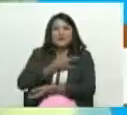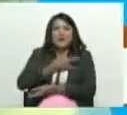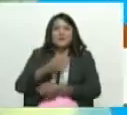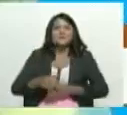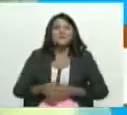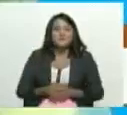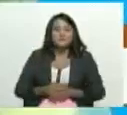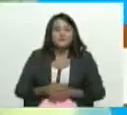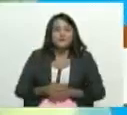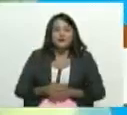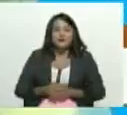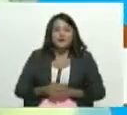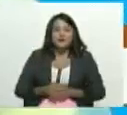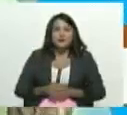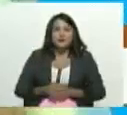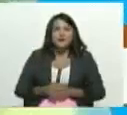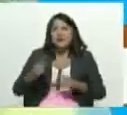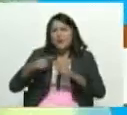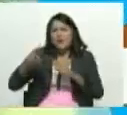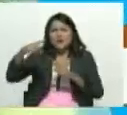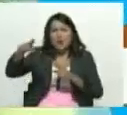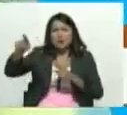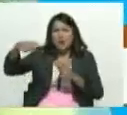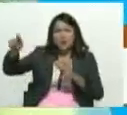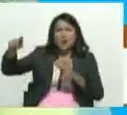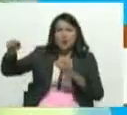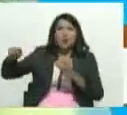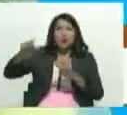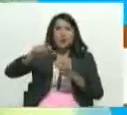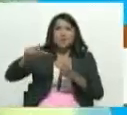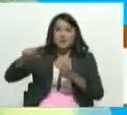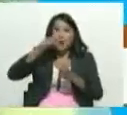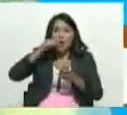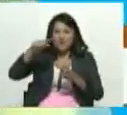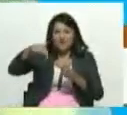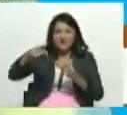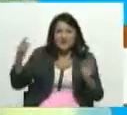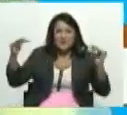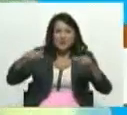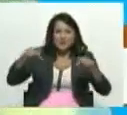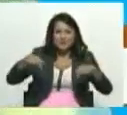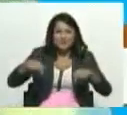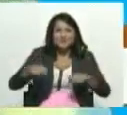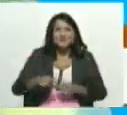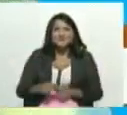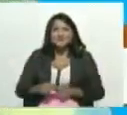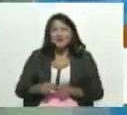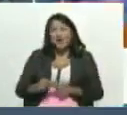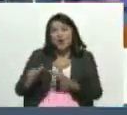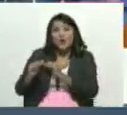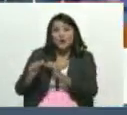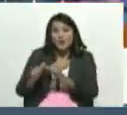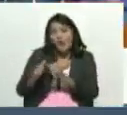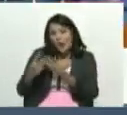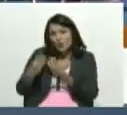igual que Ignacio todos los compañeros que nos han nos han seguido en este camino